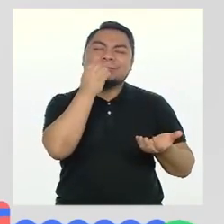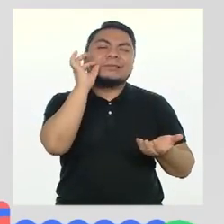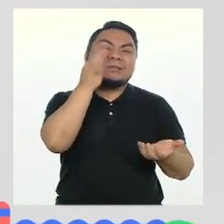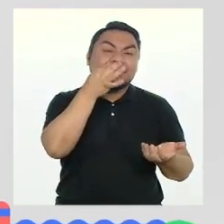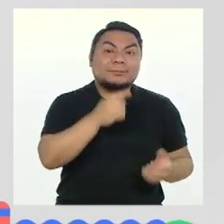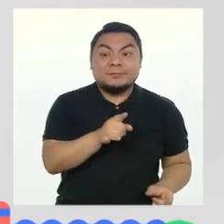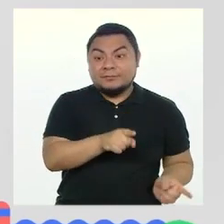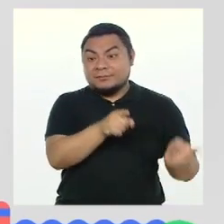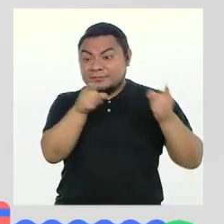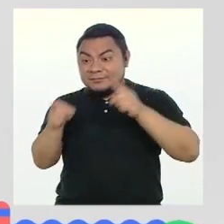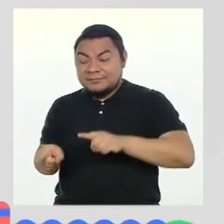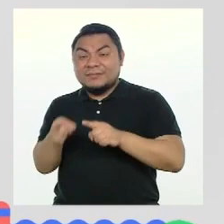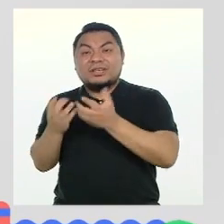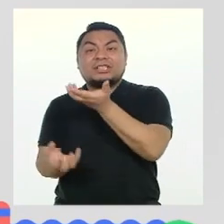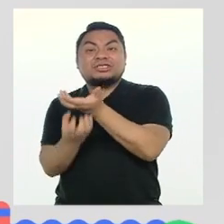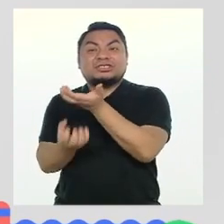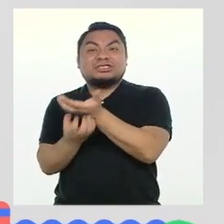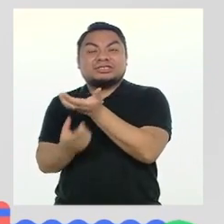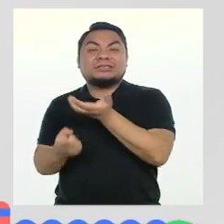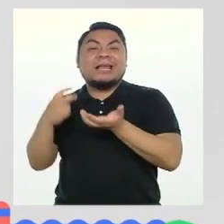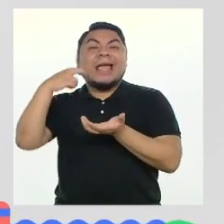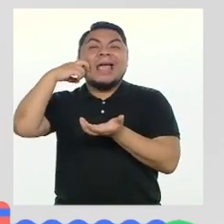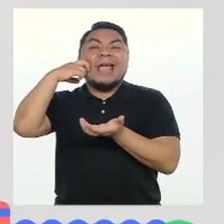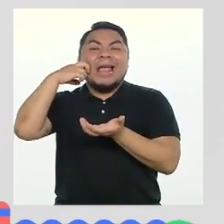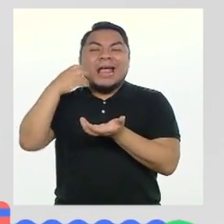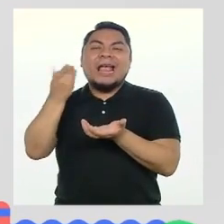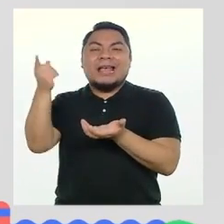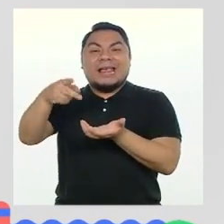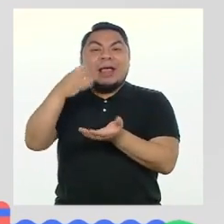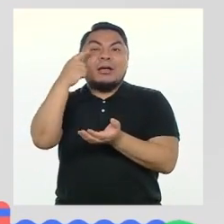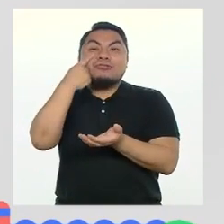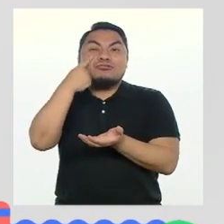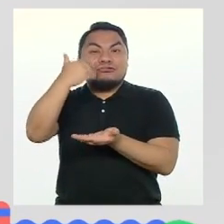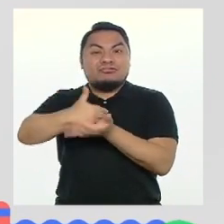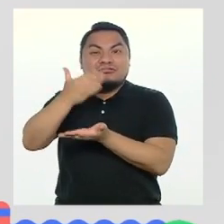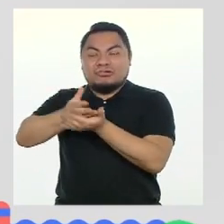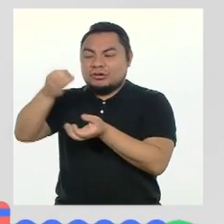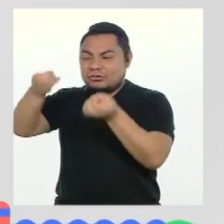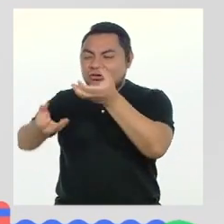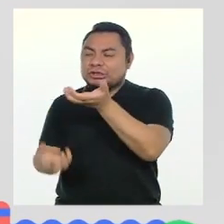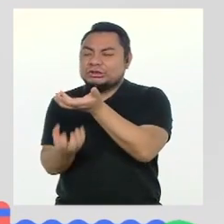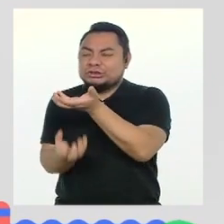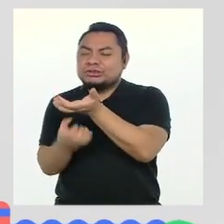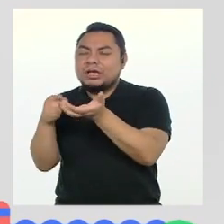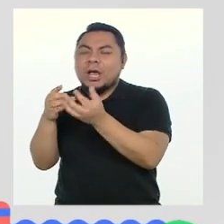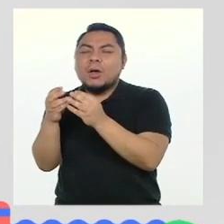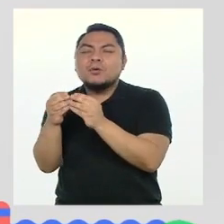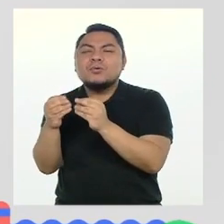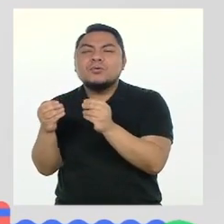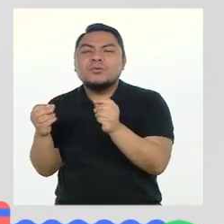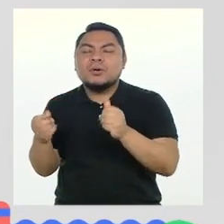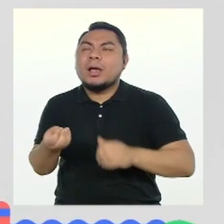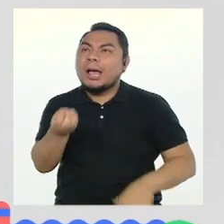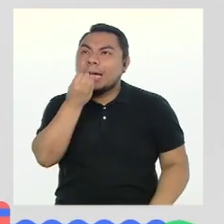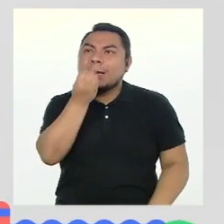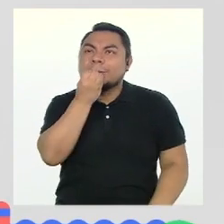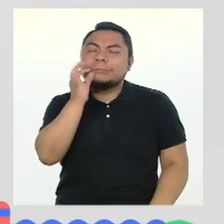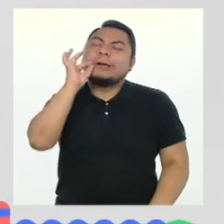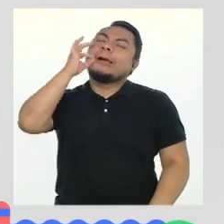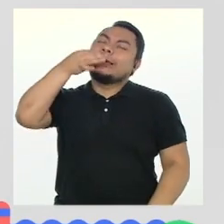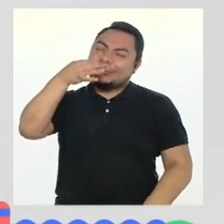Y del lomo saltado, luego de pasar por el calor, se hace blandita, pero también es